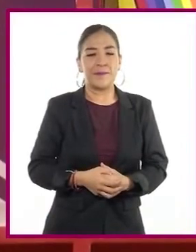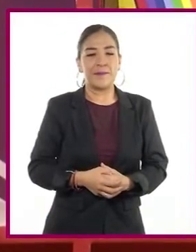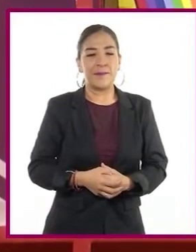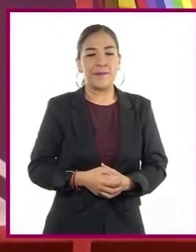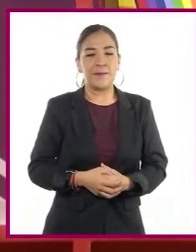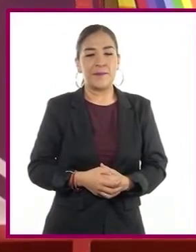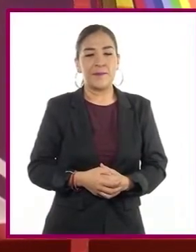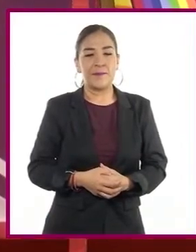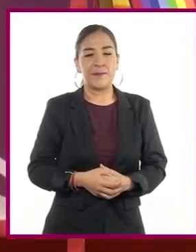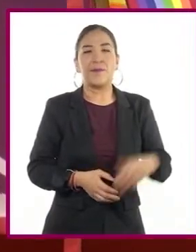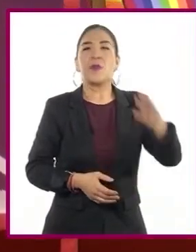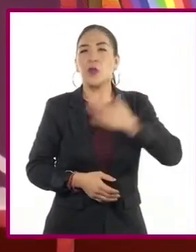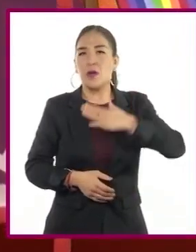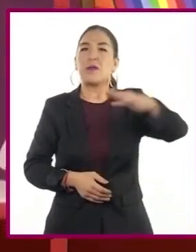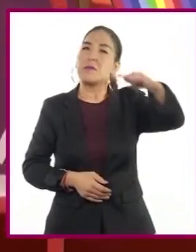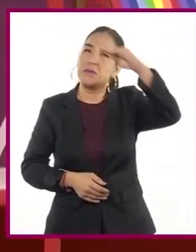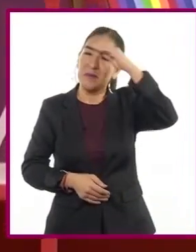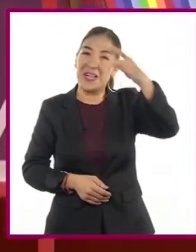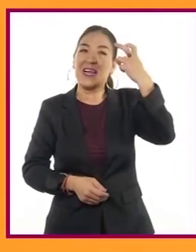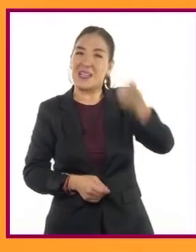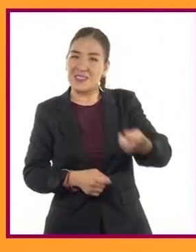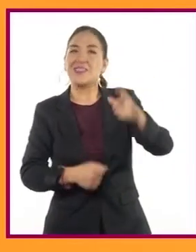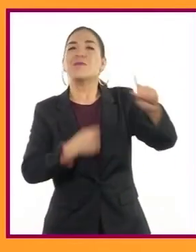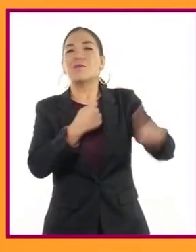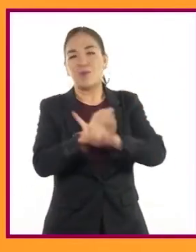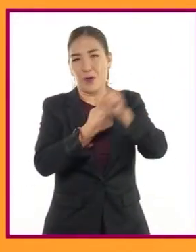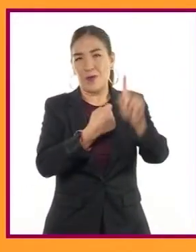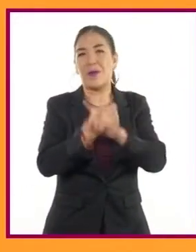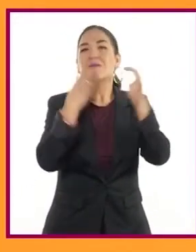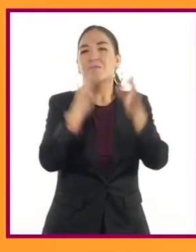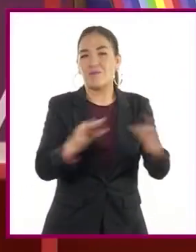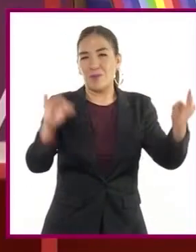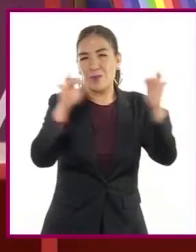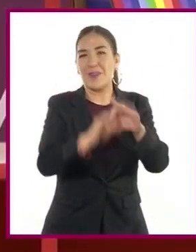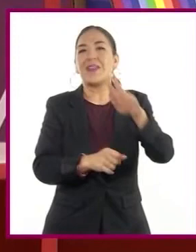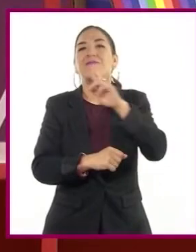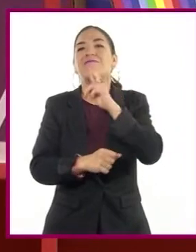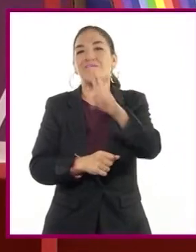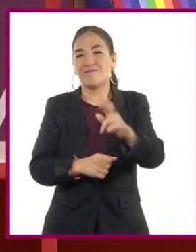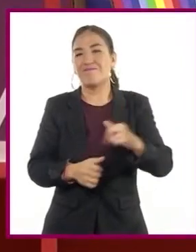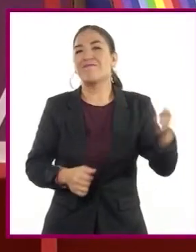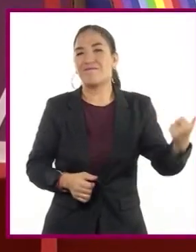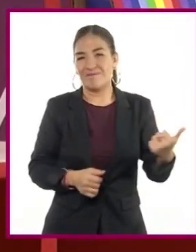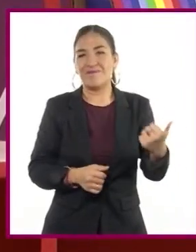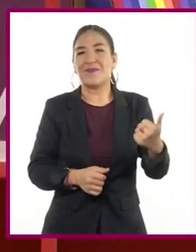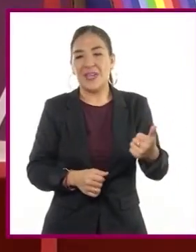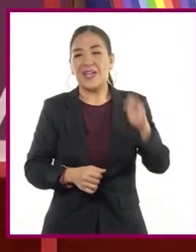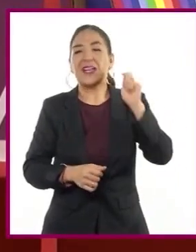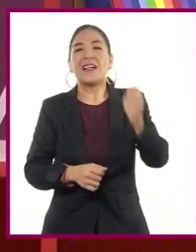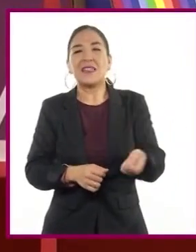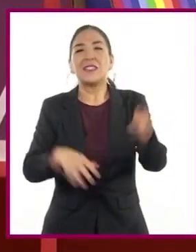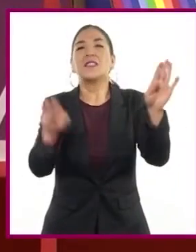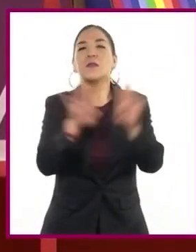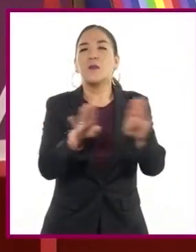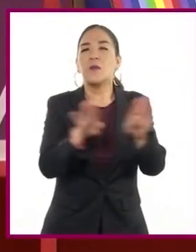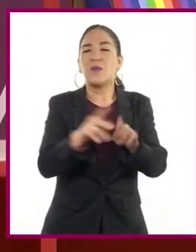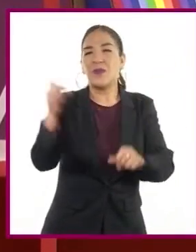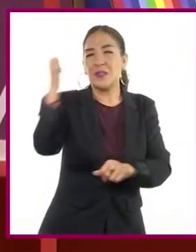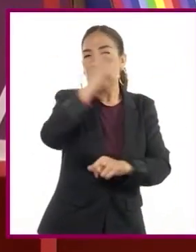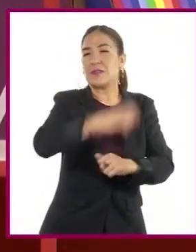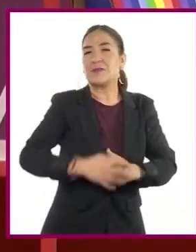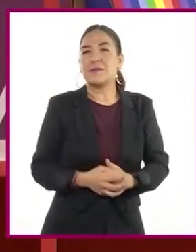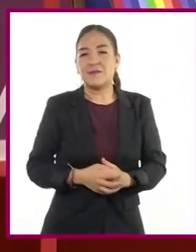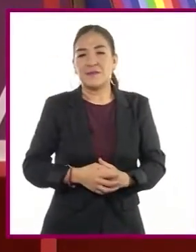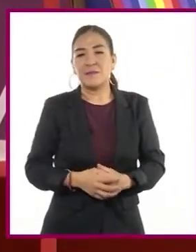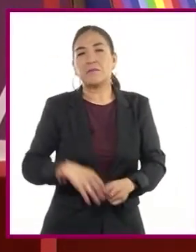considero que definitivamente ese es el problema general a resolver. Es difícil decir tajantemente